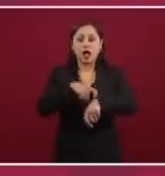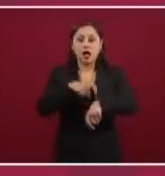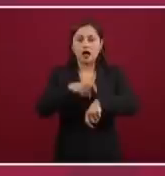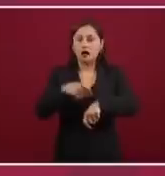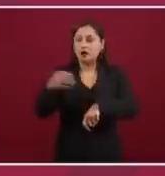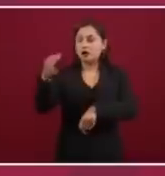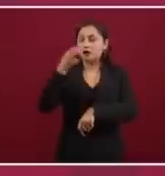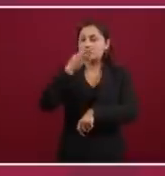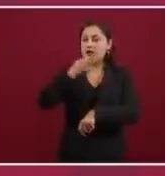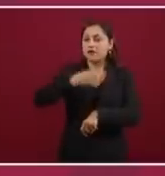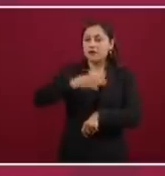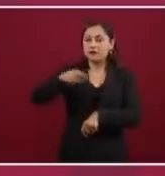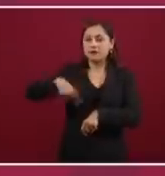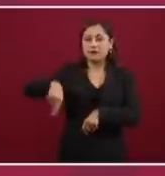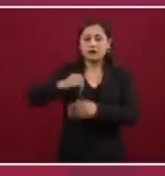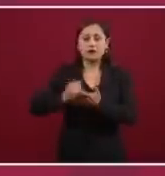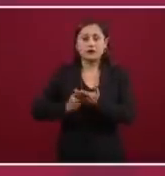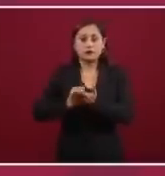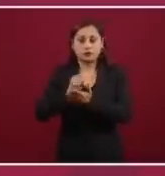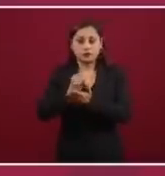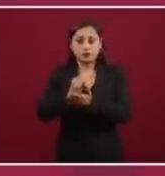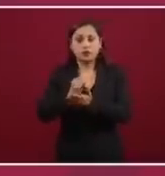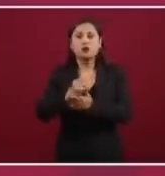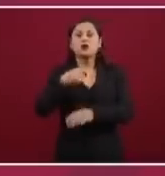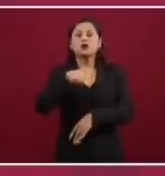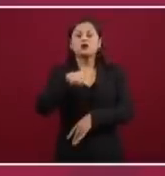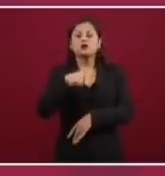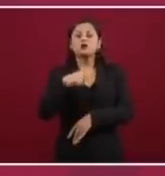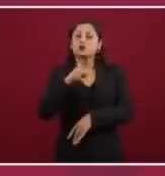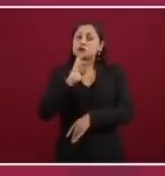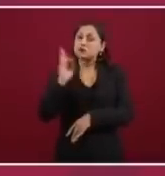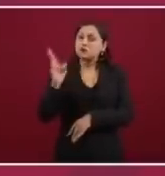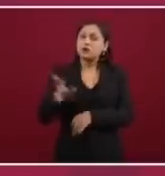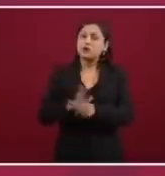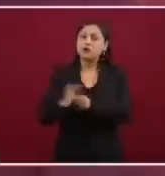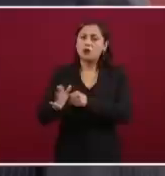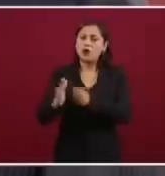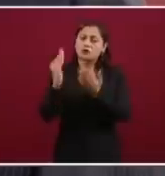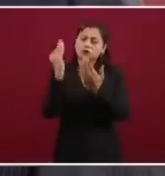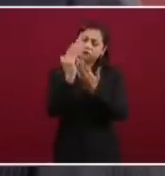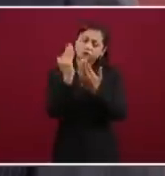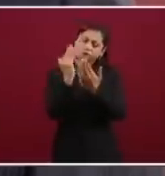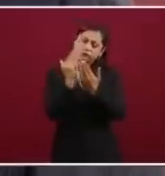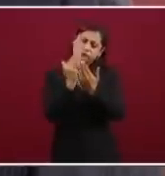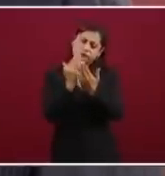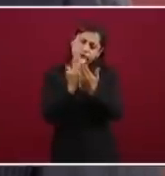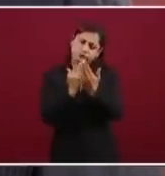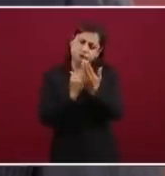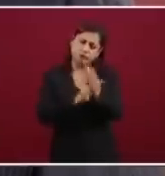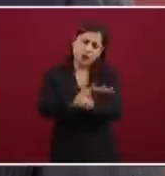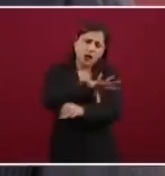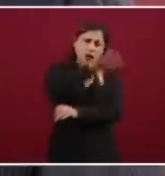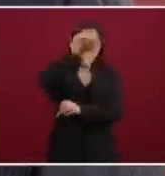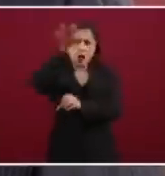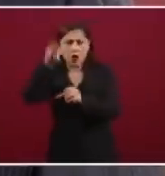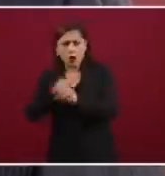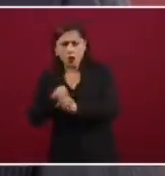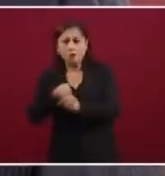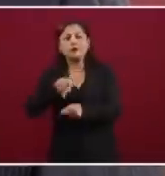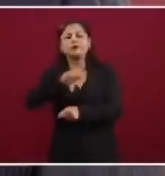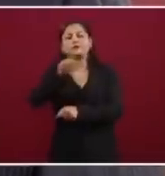sobre la decisión que habían tomado, qué respondo, todo. Cuando